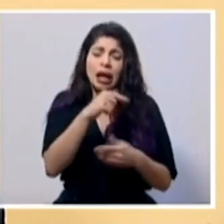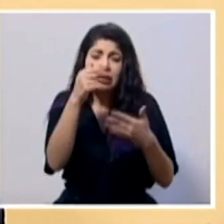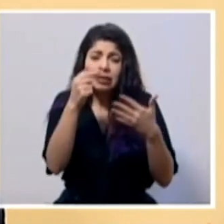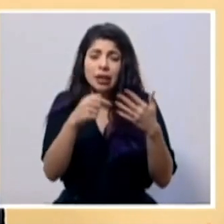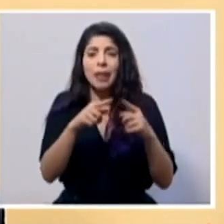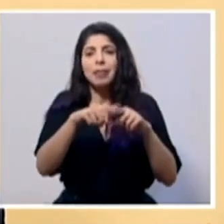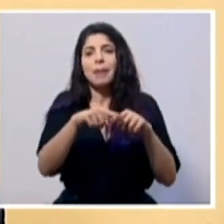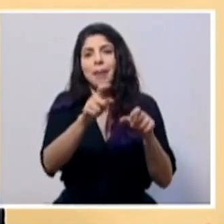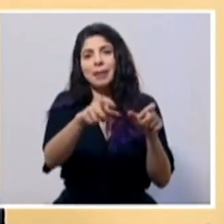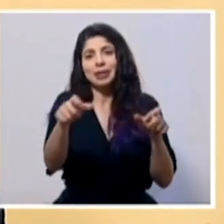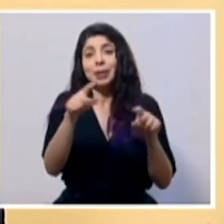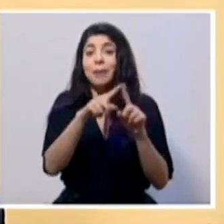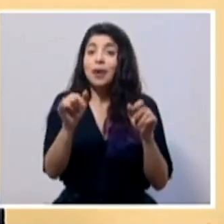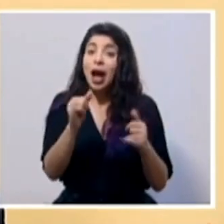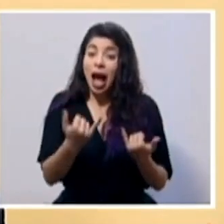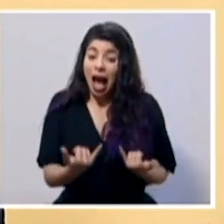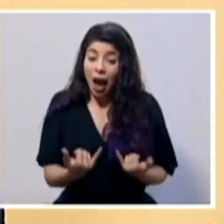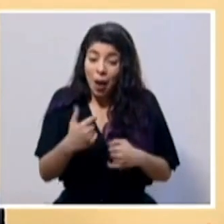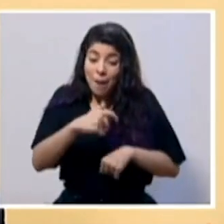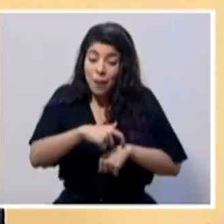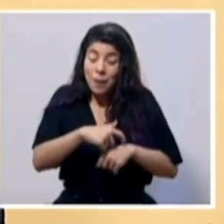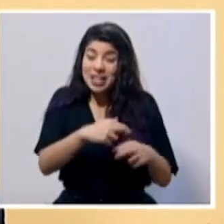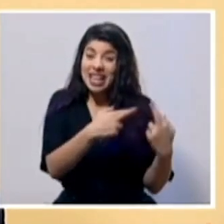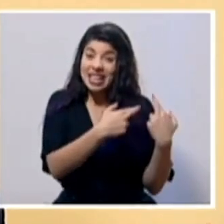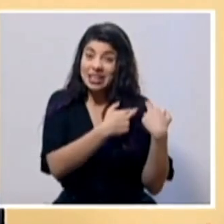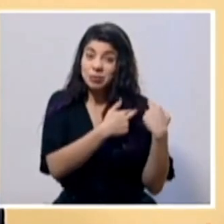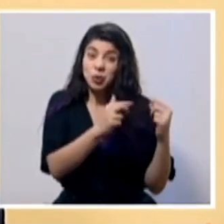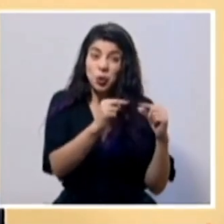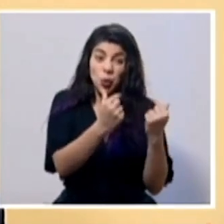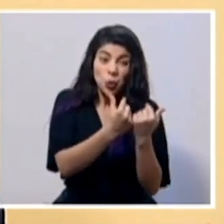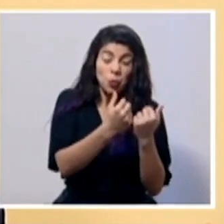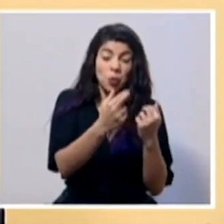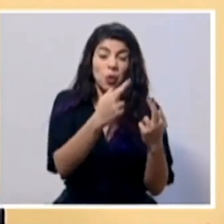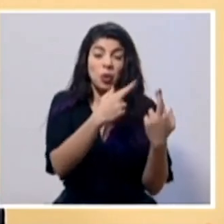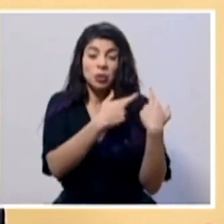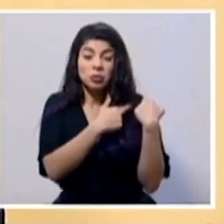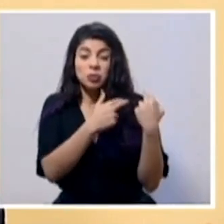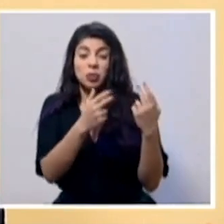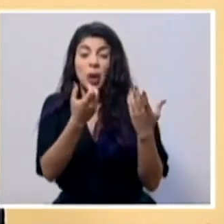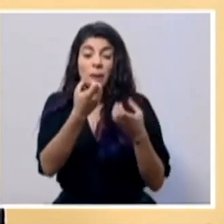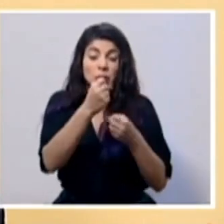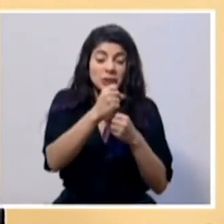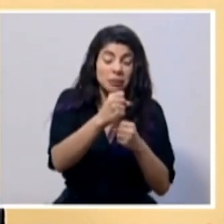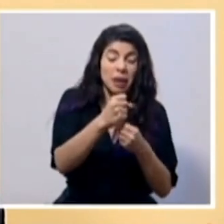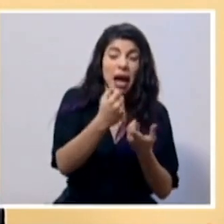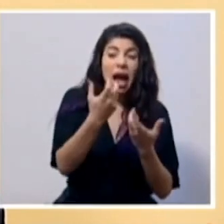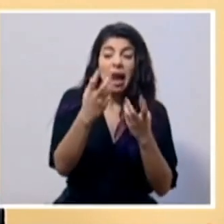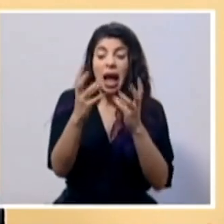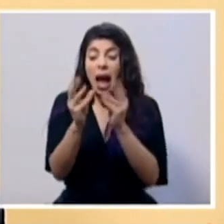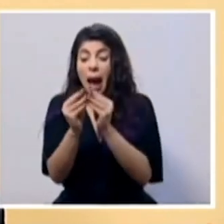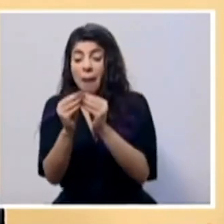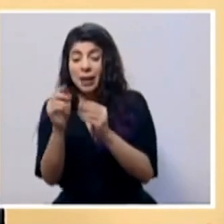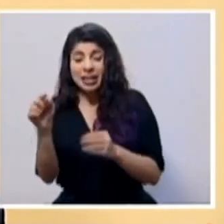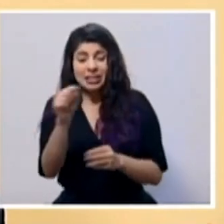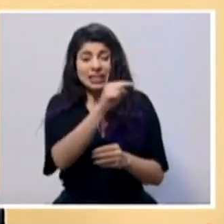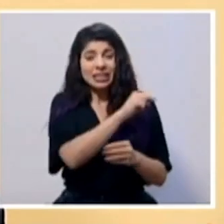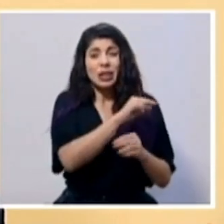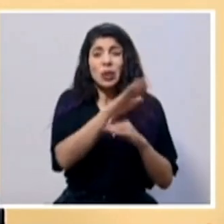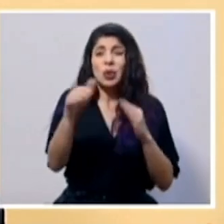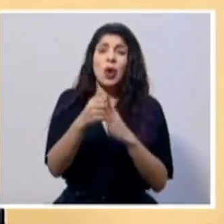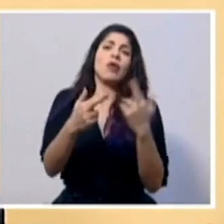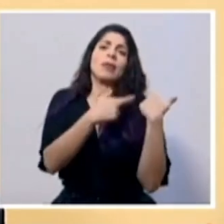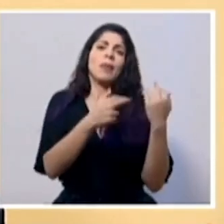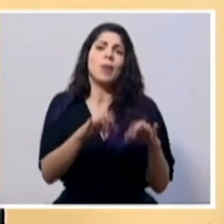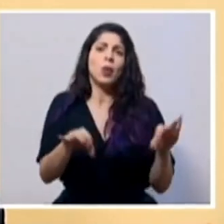estamos llegando a un nivel donde la responsabilidad de cada persona, de cada grupo, de cada sector, de las mismas municipalidades y las cámaras se hace imprescindible para